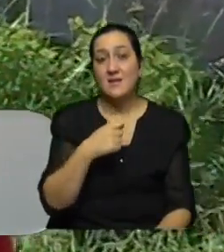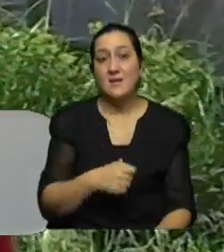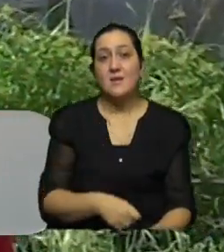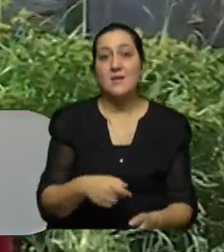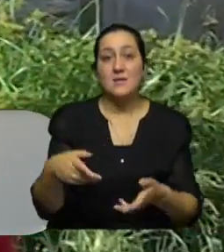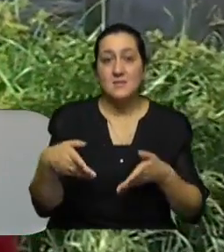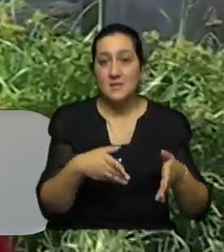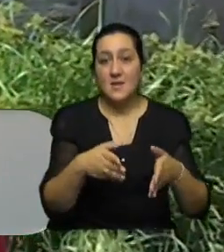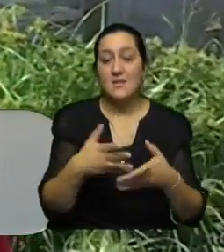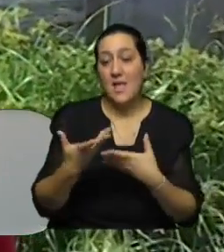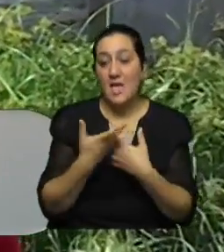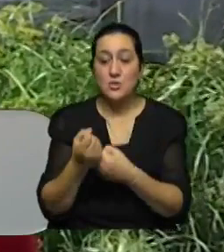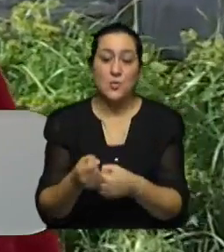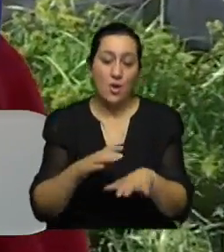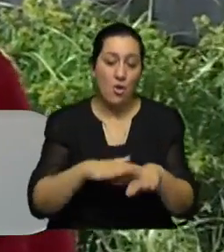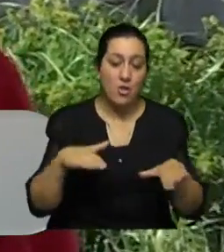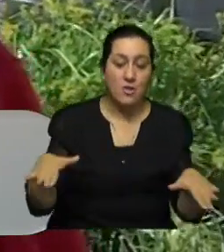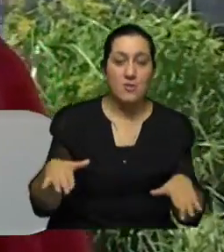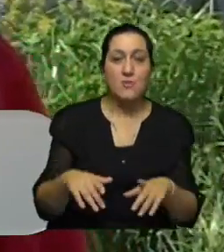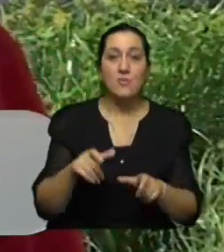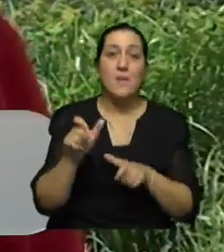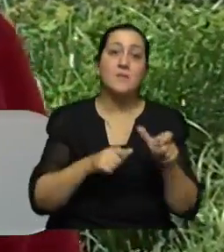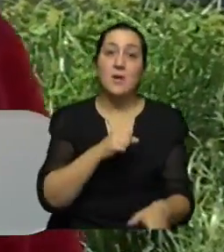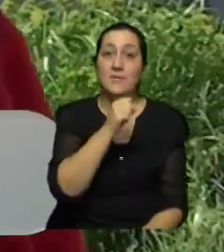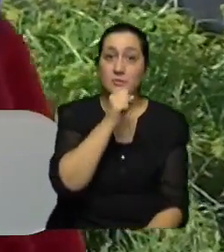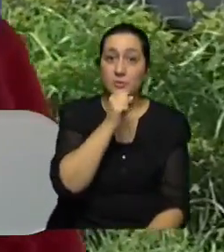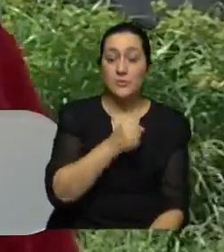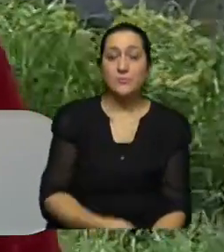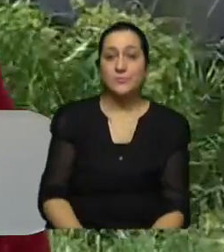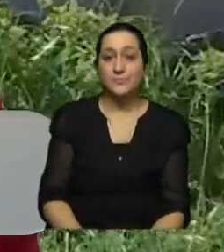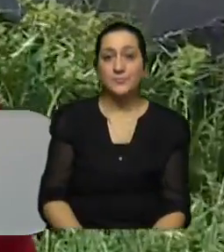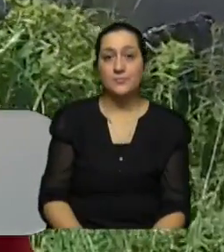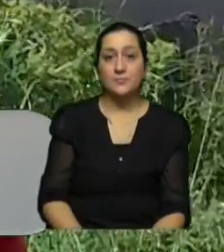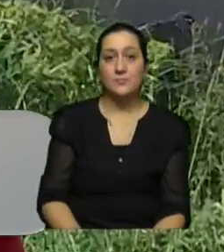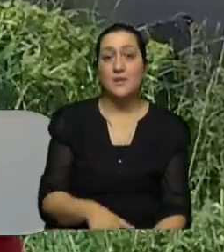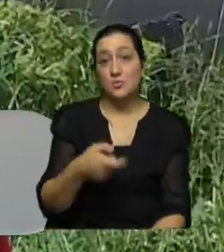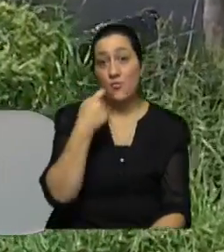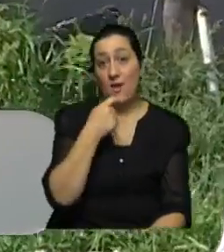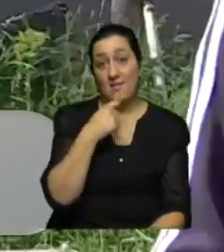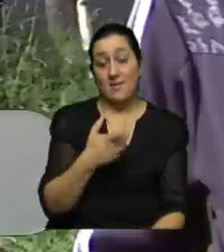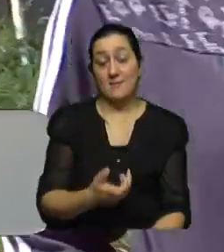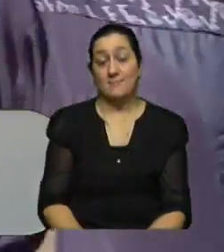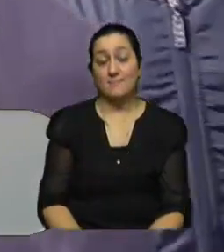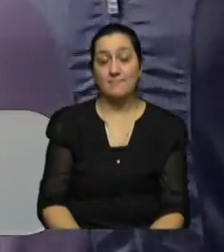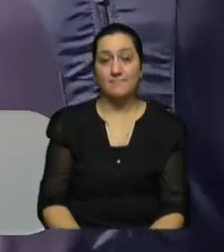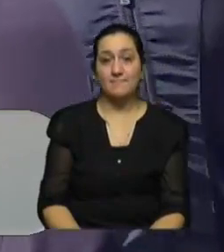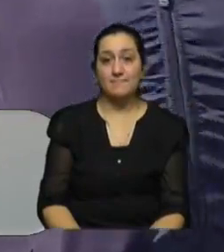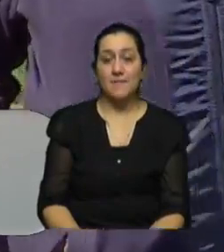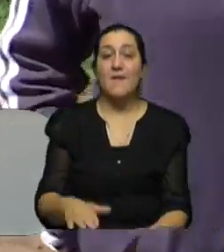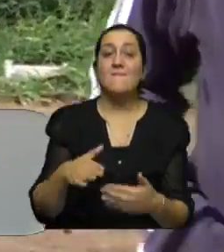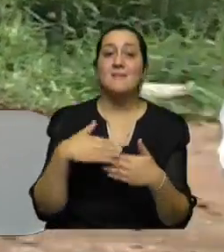canalizaciones, ayuda para los niños, la gente mayor, es lo que nos falta.